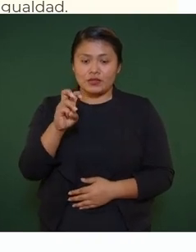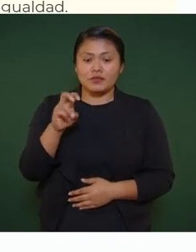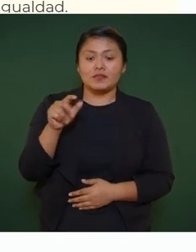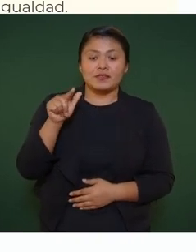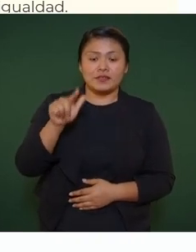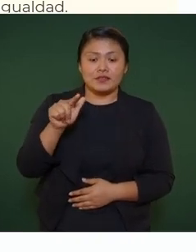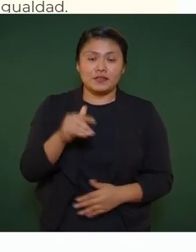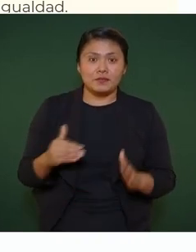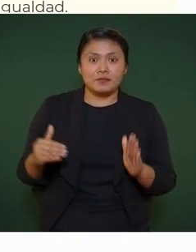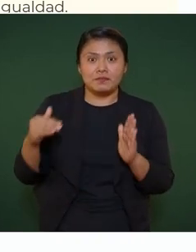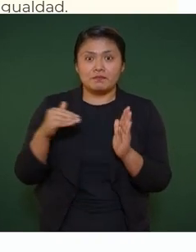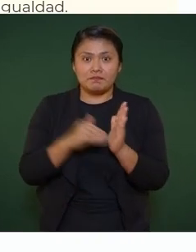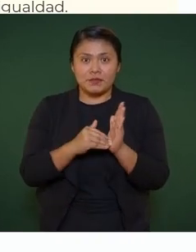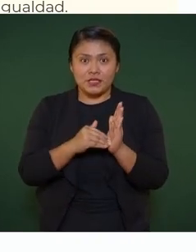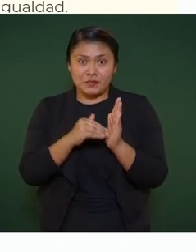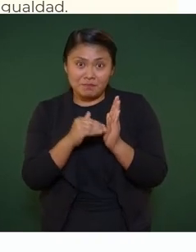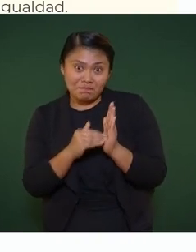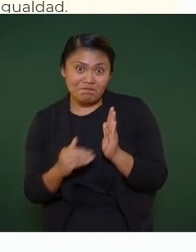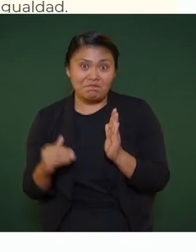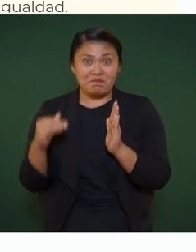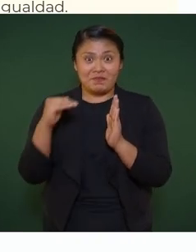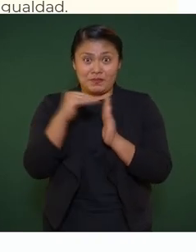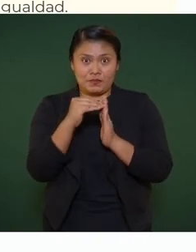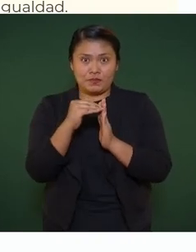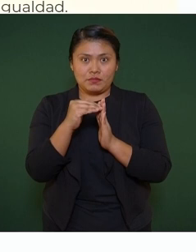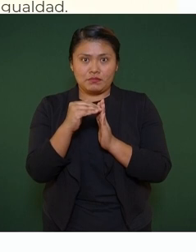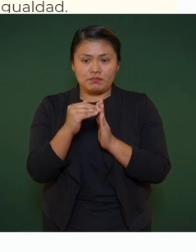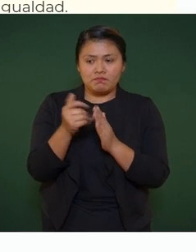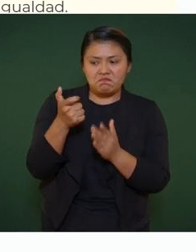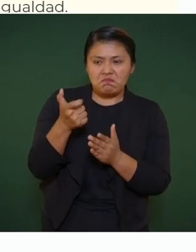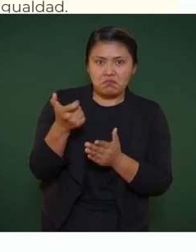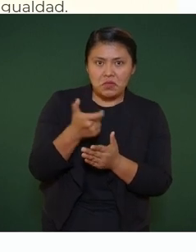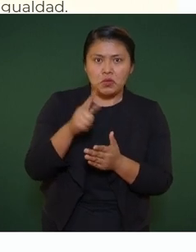317 mil millones de pesos.